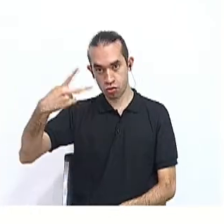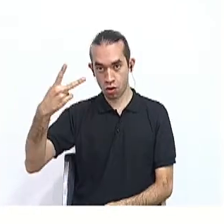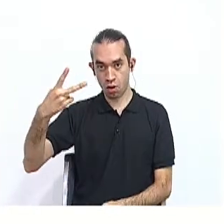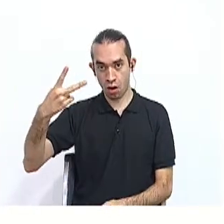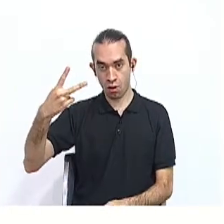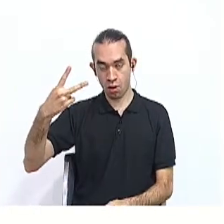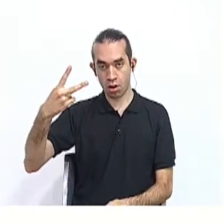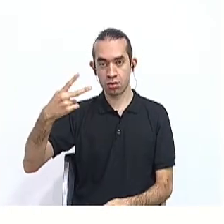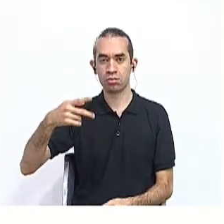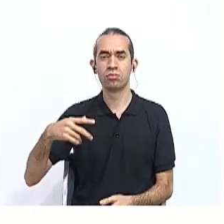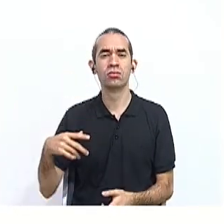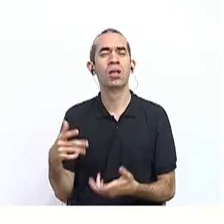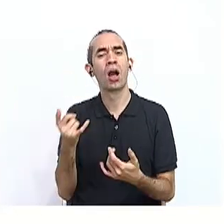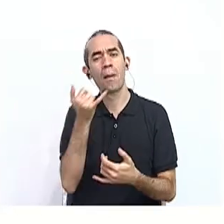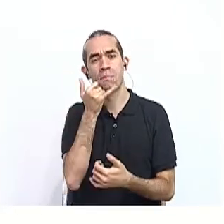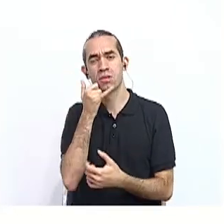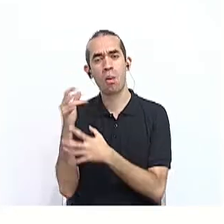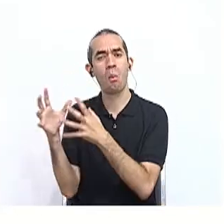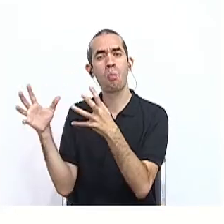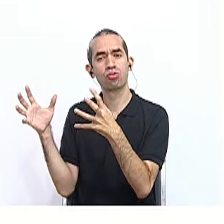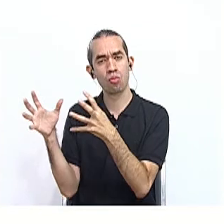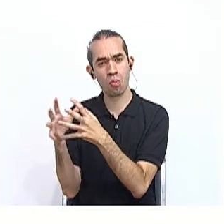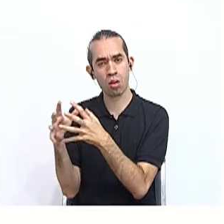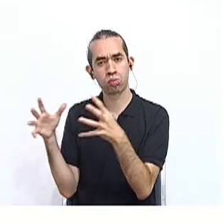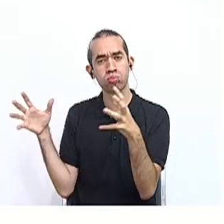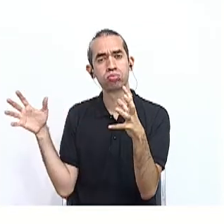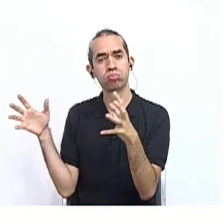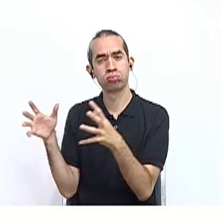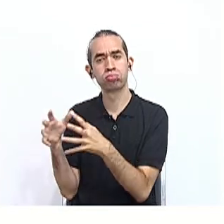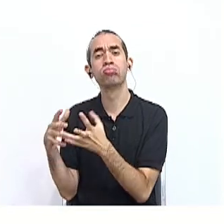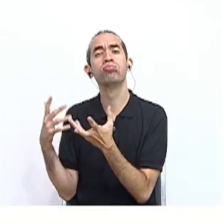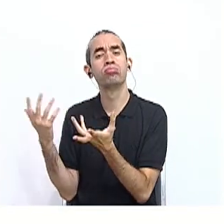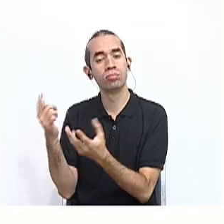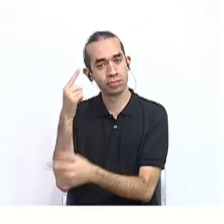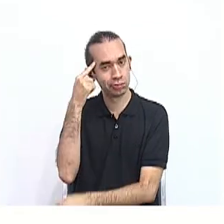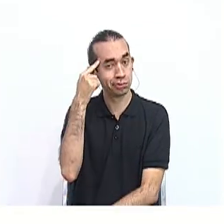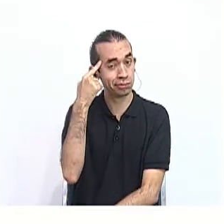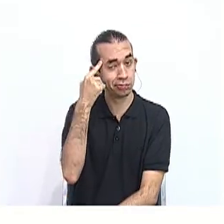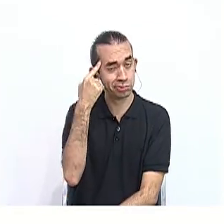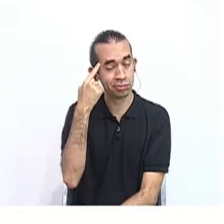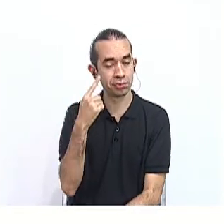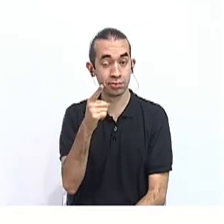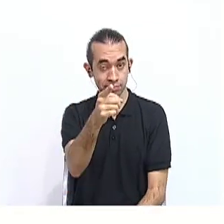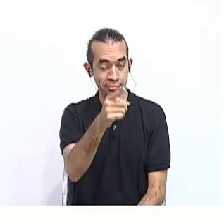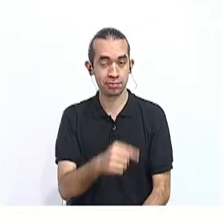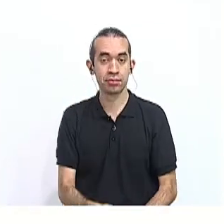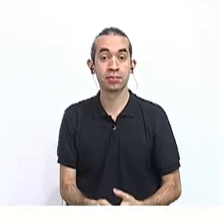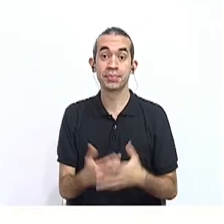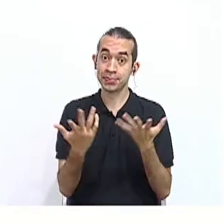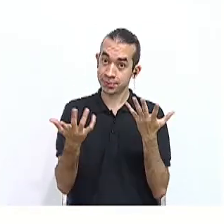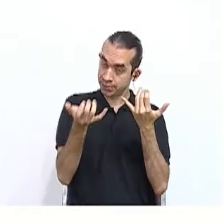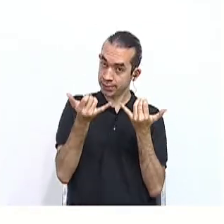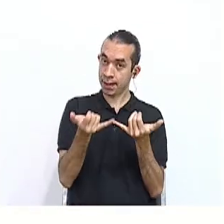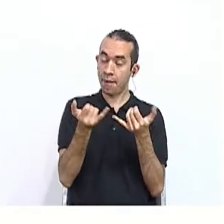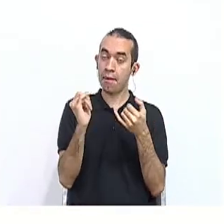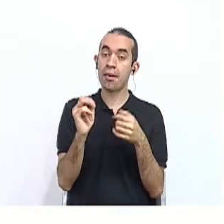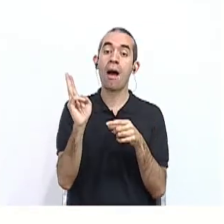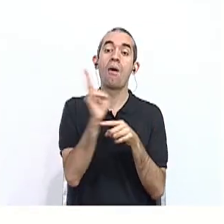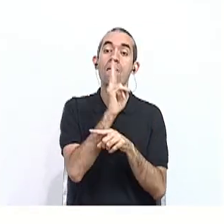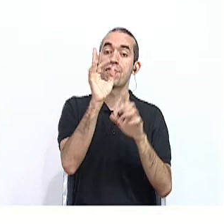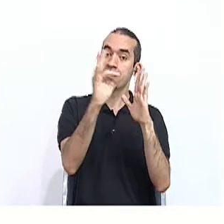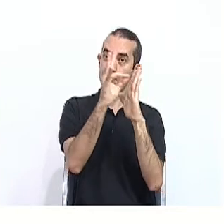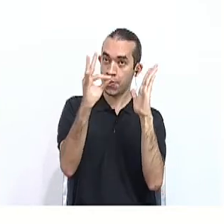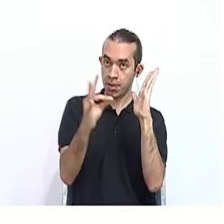Entonces, ¿qué tiene que ocurrir con ese volumen? Vayan pensando. Muy bien, pero vamos entonces a utilizar la